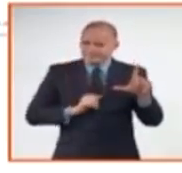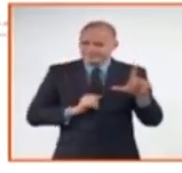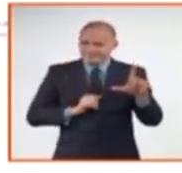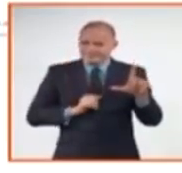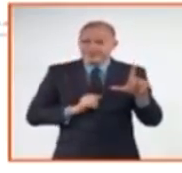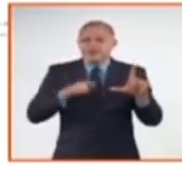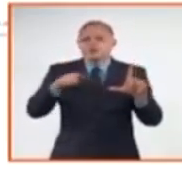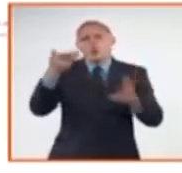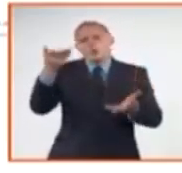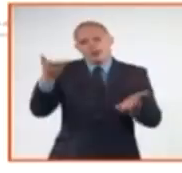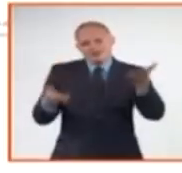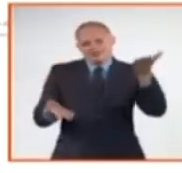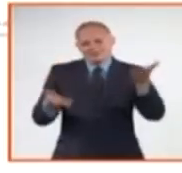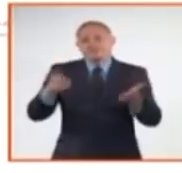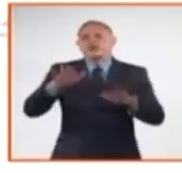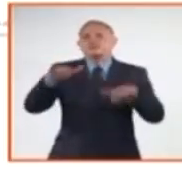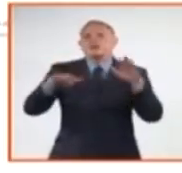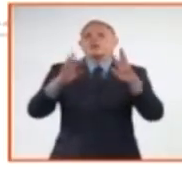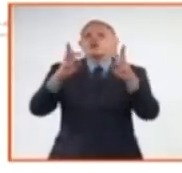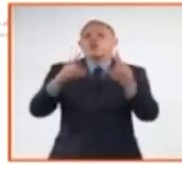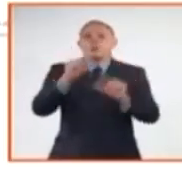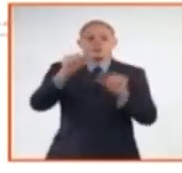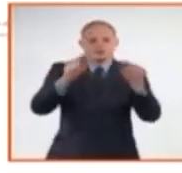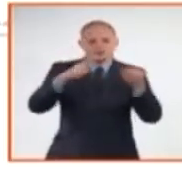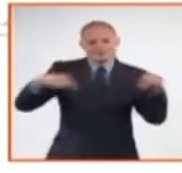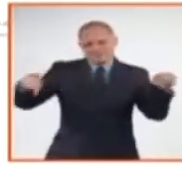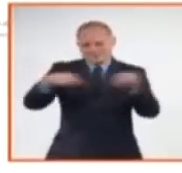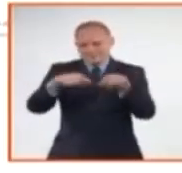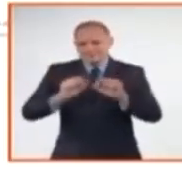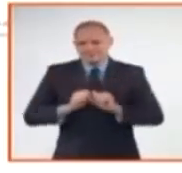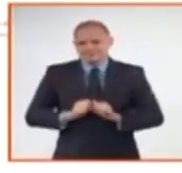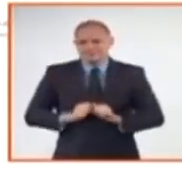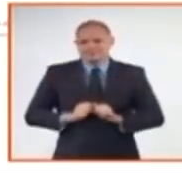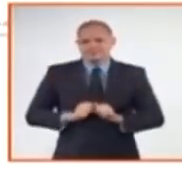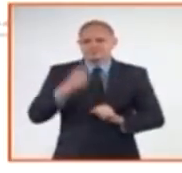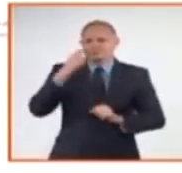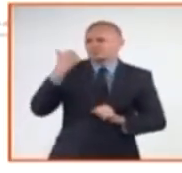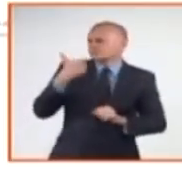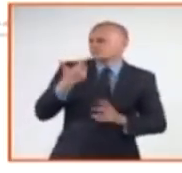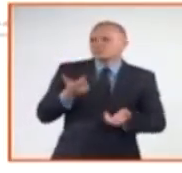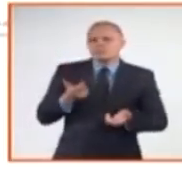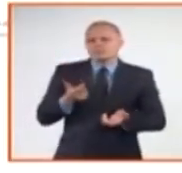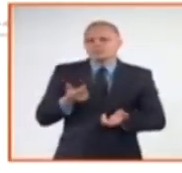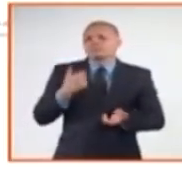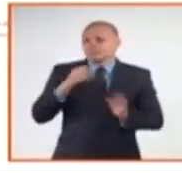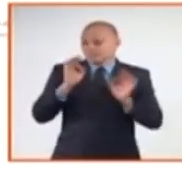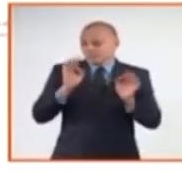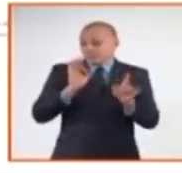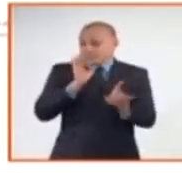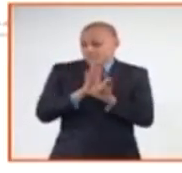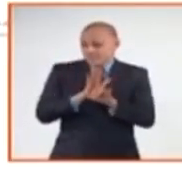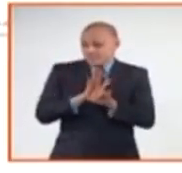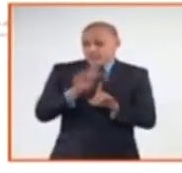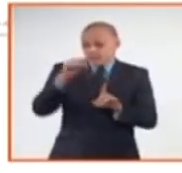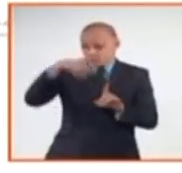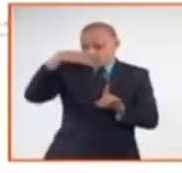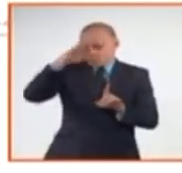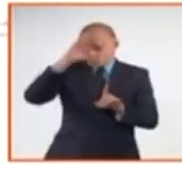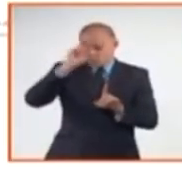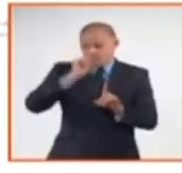de habitantes entonces como pueden ver ahí en el mes de estrés en cuba se acaba pasando